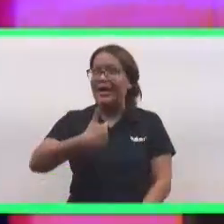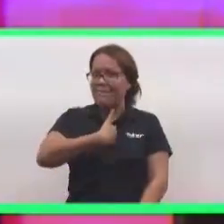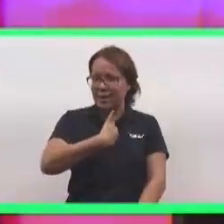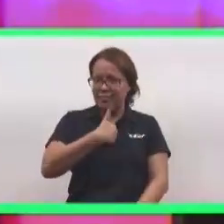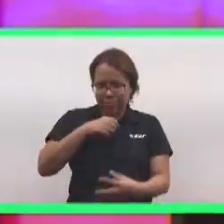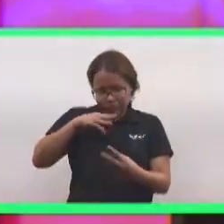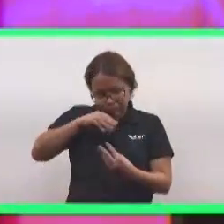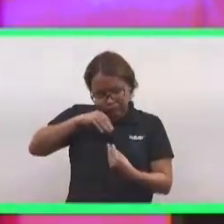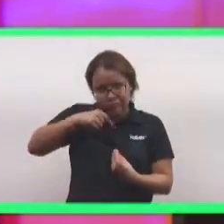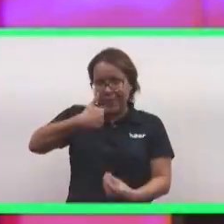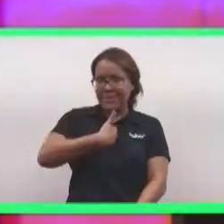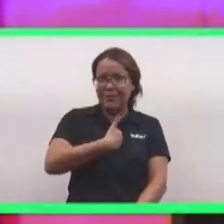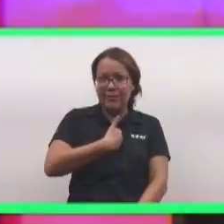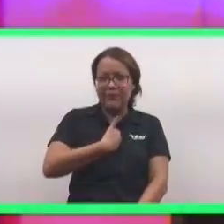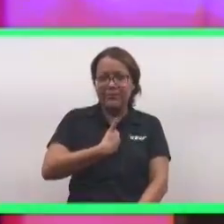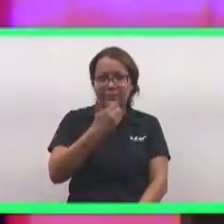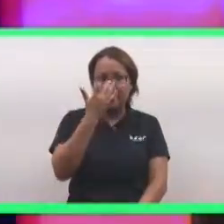interior.